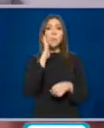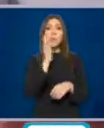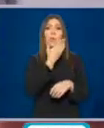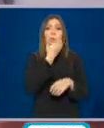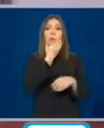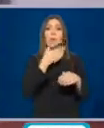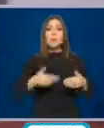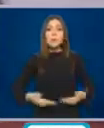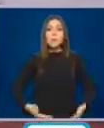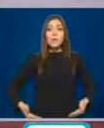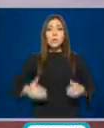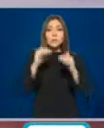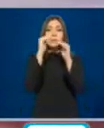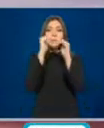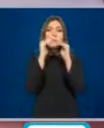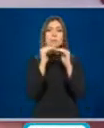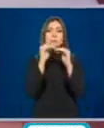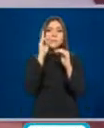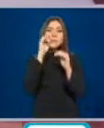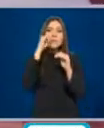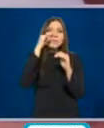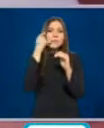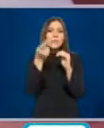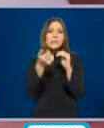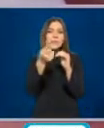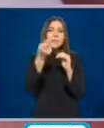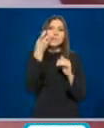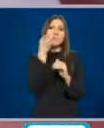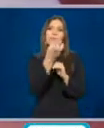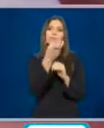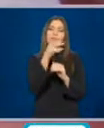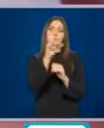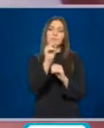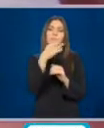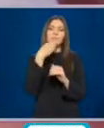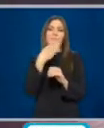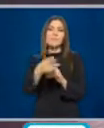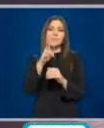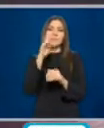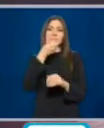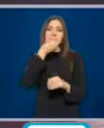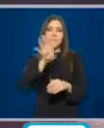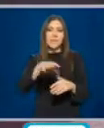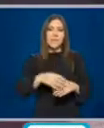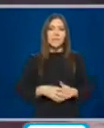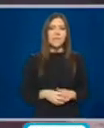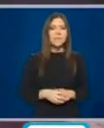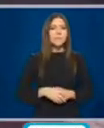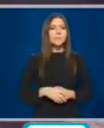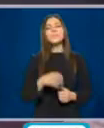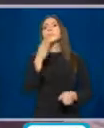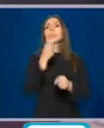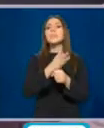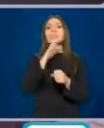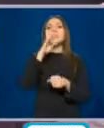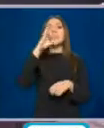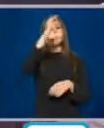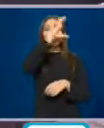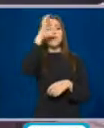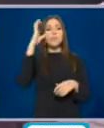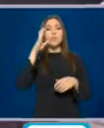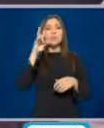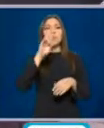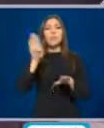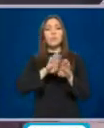verdad dice Enrique, bueno, pues claro, y lo veíamos en esta fotografía que anterior, nos pusiste, en donde el short tiene un talle